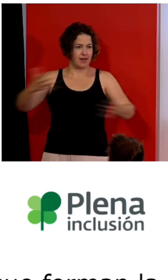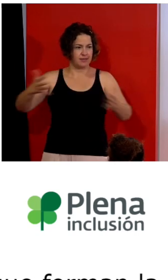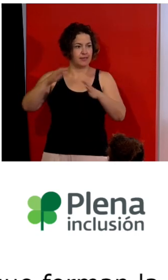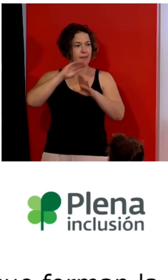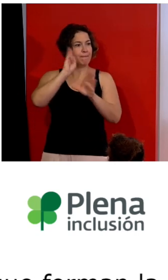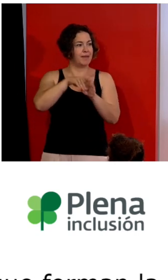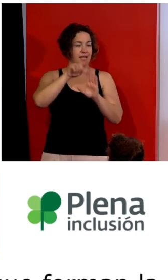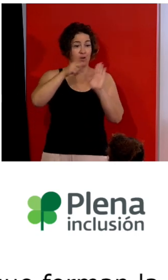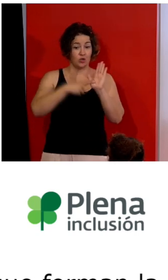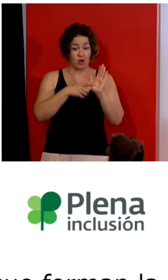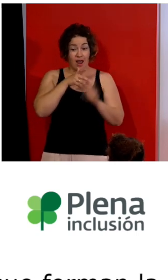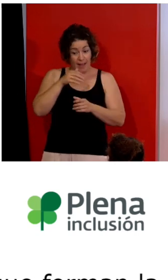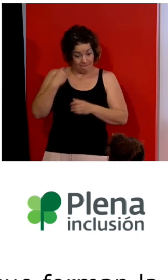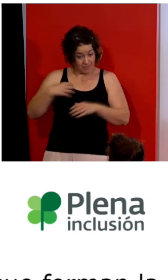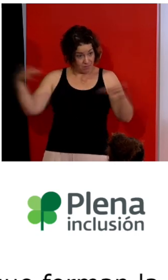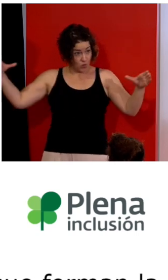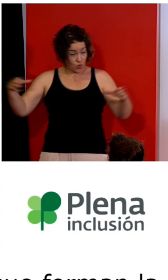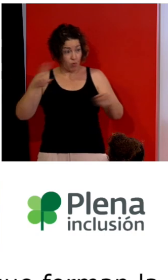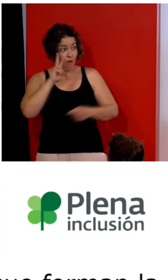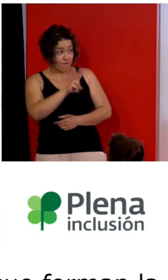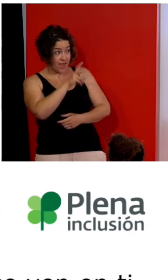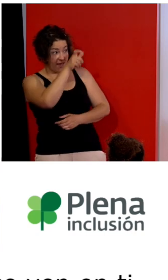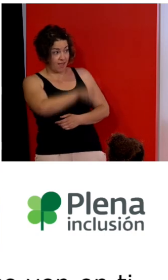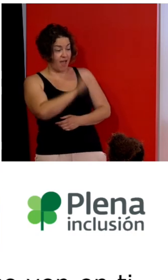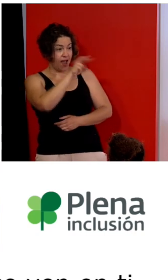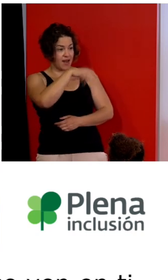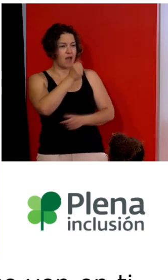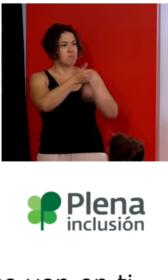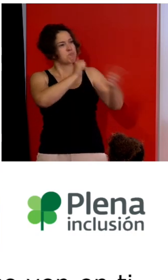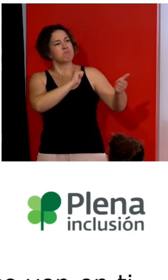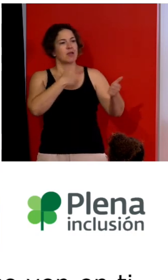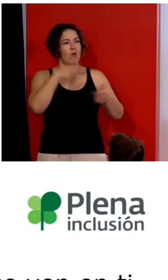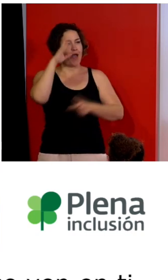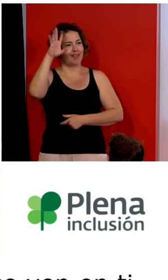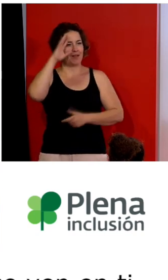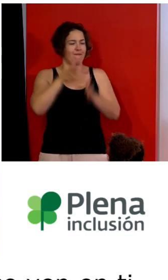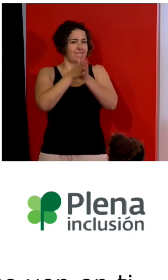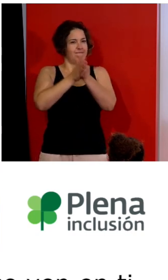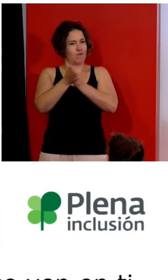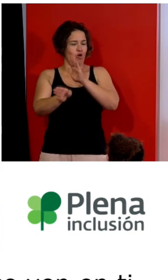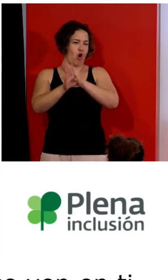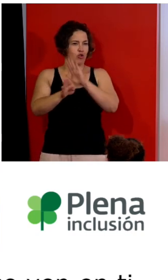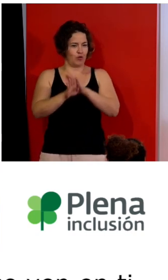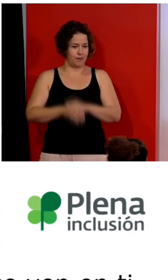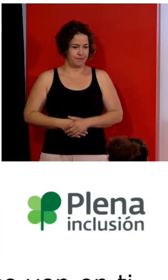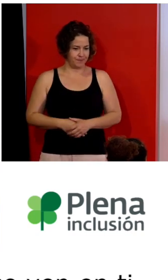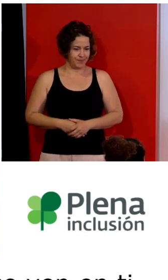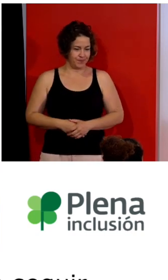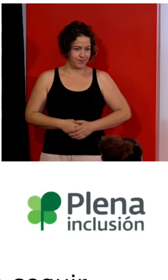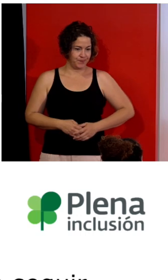ven en ti esa esperanza y esa motivación para seguir. Y como no, tenemos